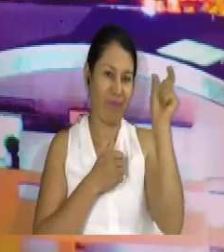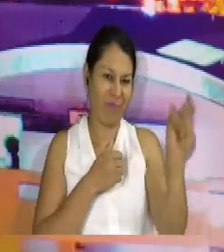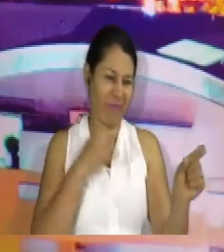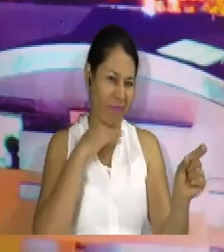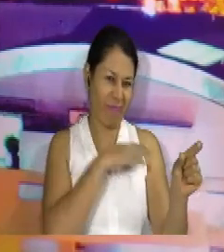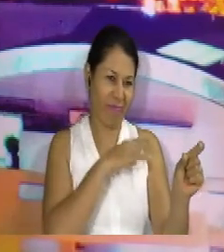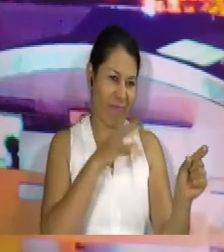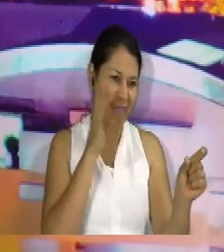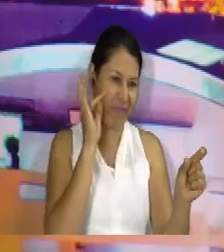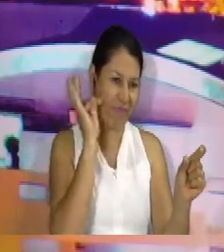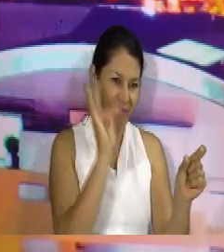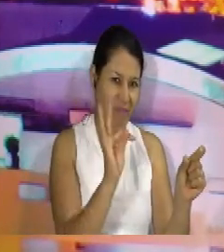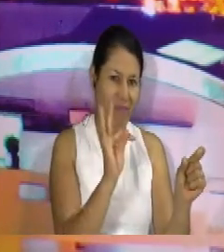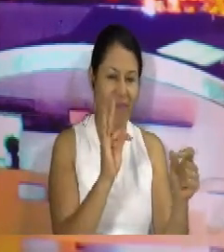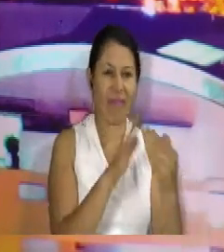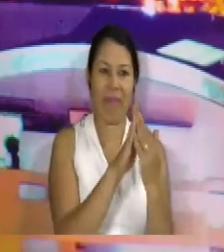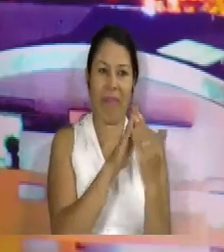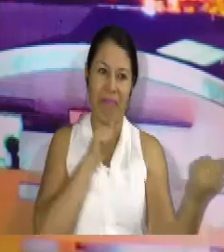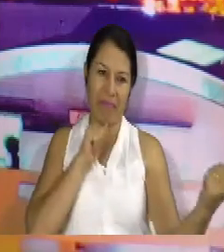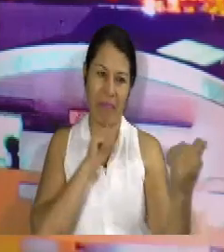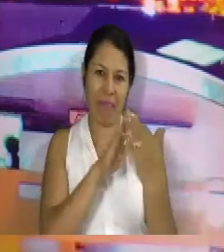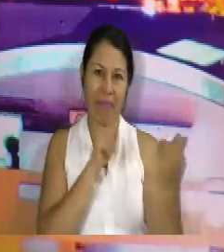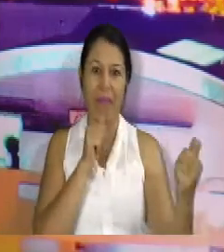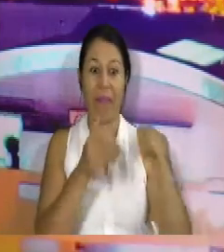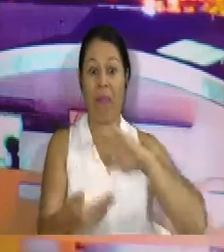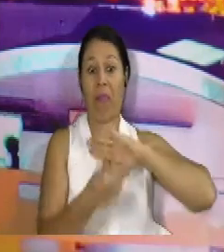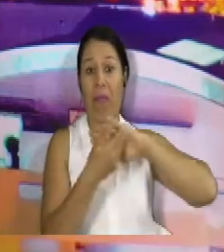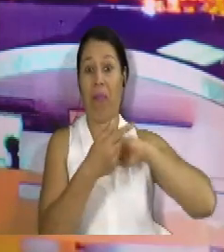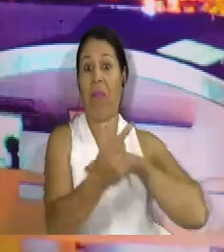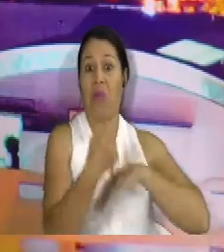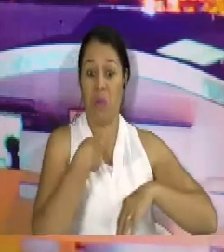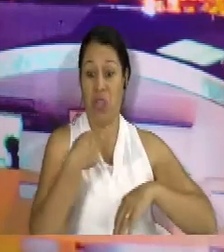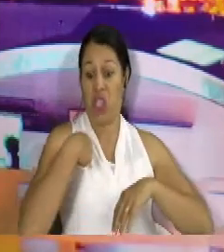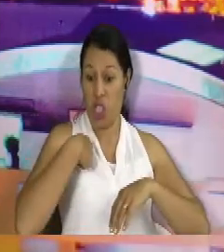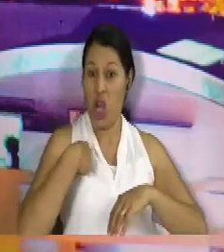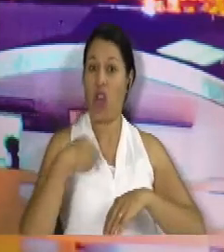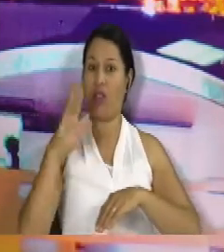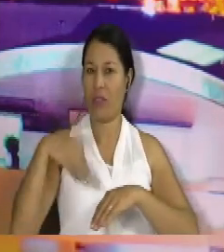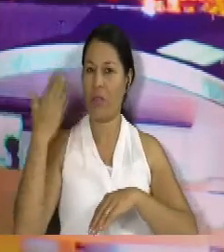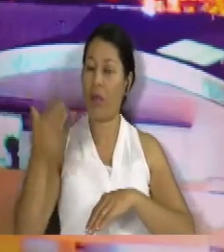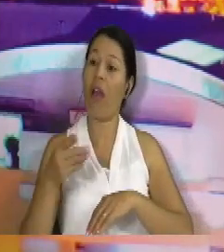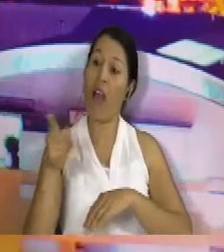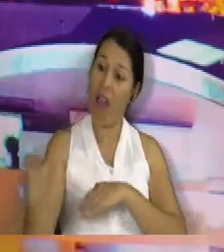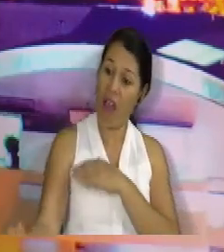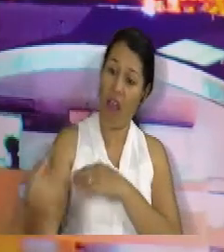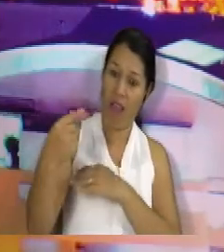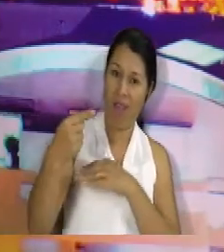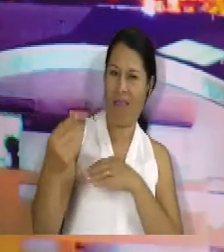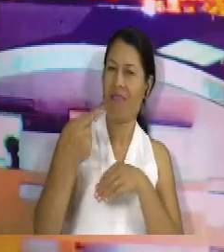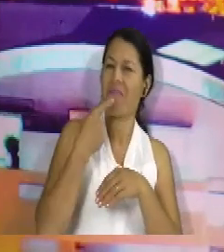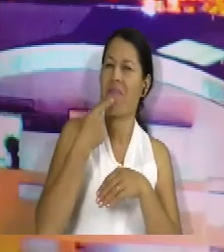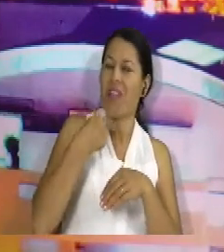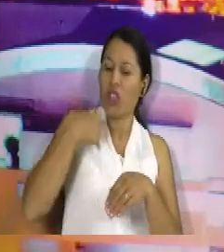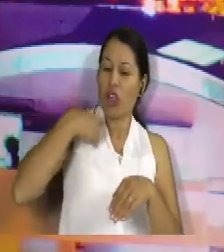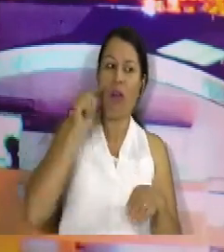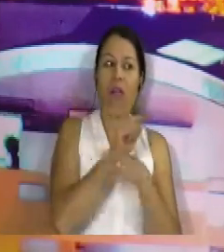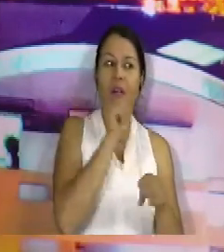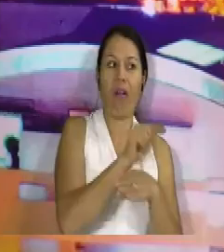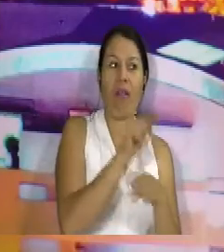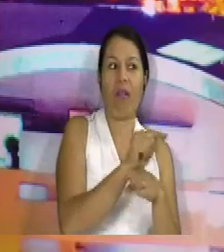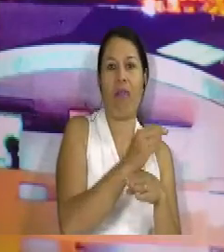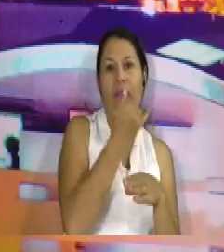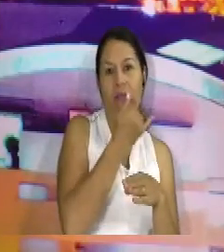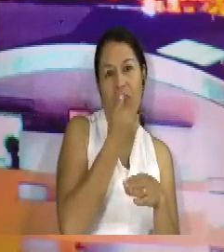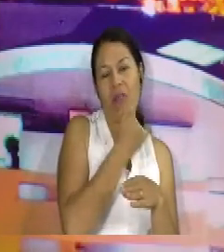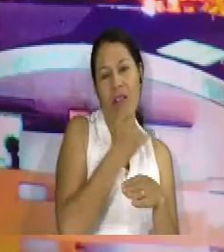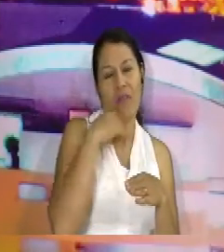Fremio Sánchez, me acusó a mí frente a eso y después dijo en el juicio que era que yo lo había acusado falsamente porque no era él, era cierto, no era él, sino